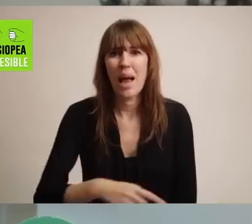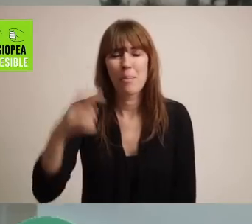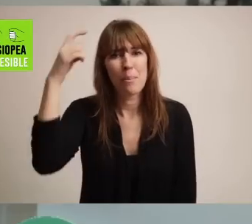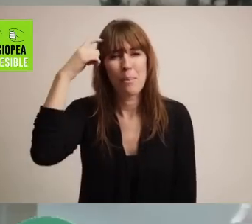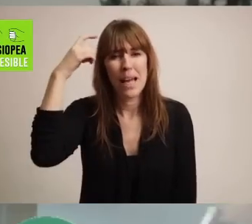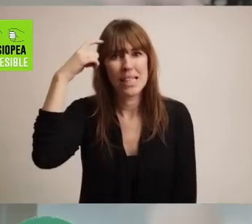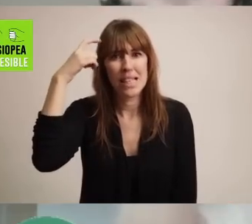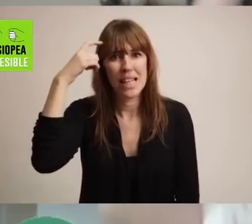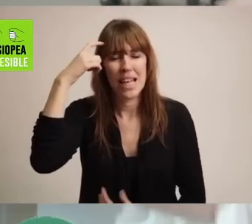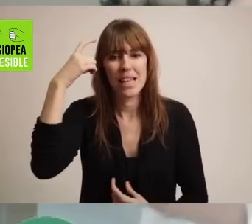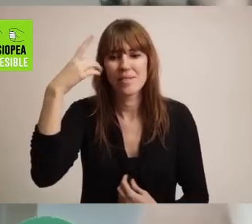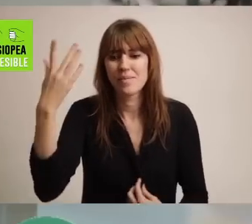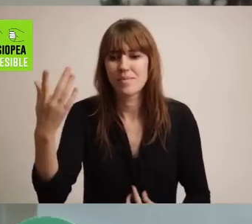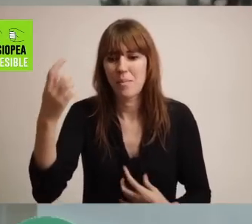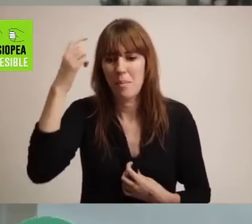mente